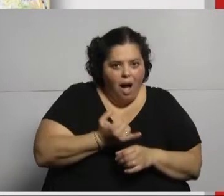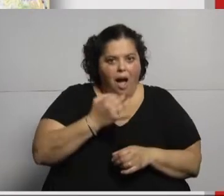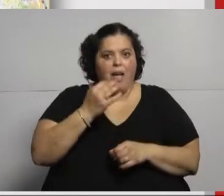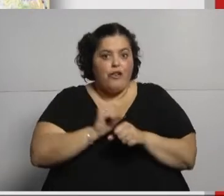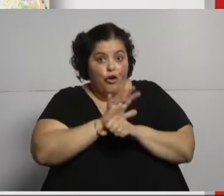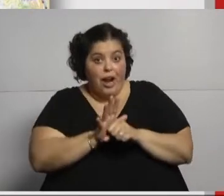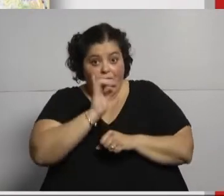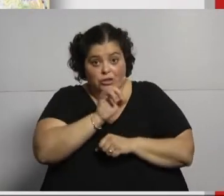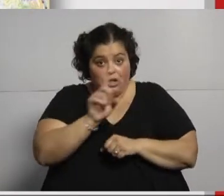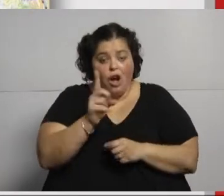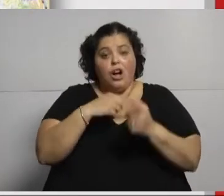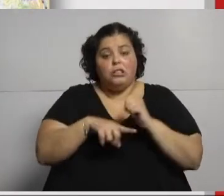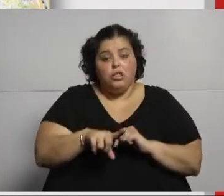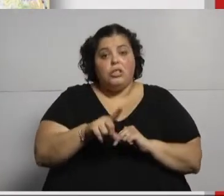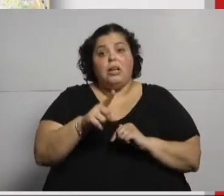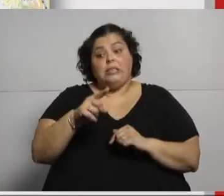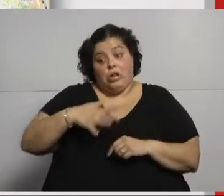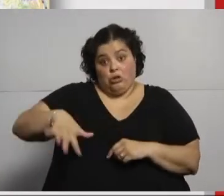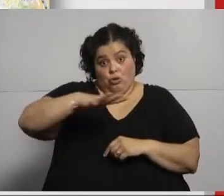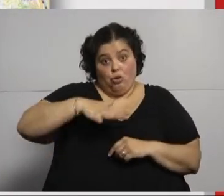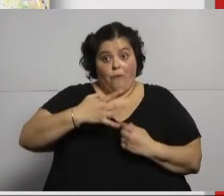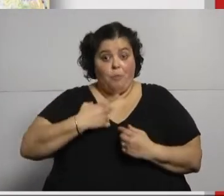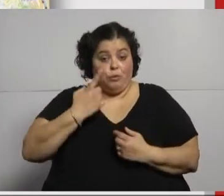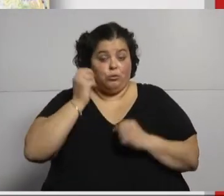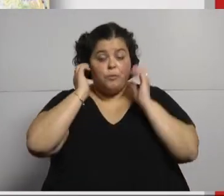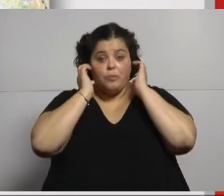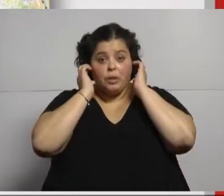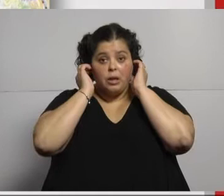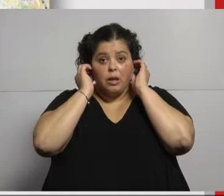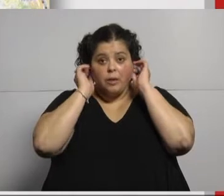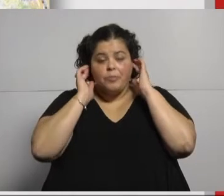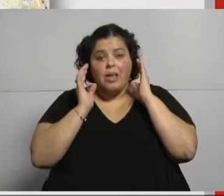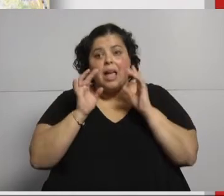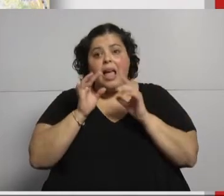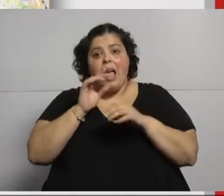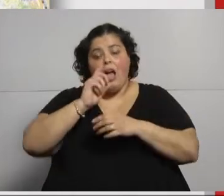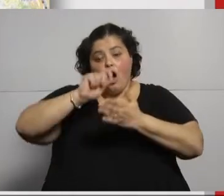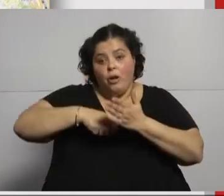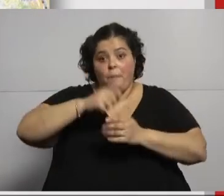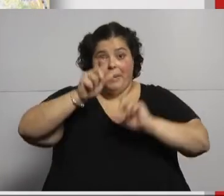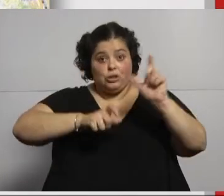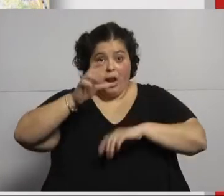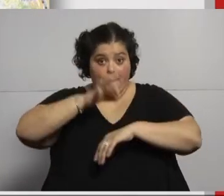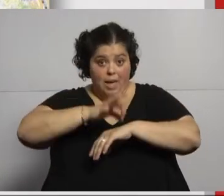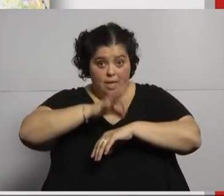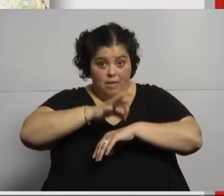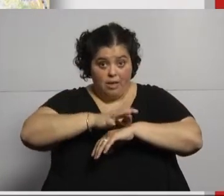a diferencia de otros casos, en el nuestro habíamos destinado personal médico para que se hagan llamadas, se los ubique también y bueno, se puede hacer un manejo posterior y